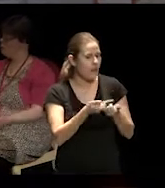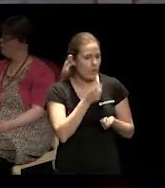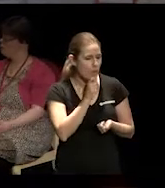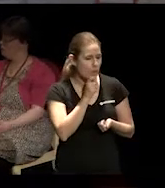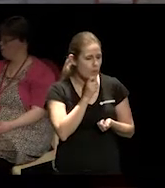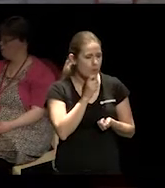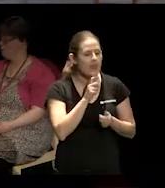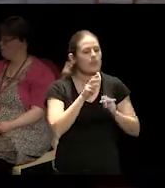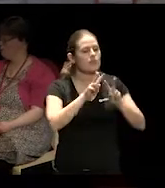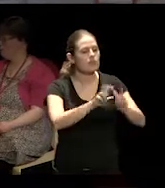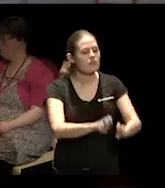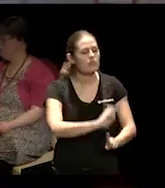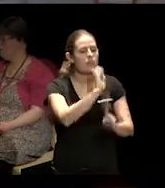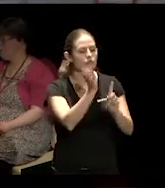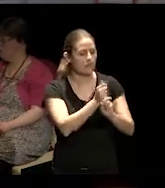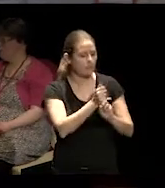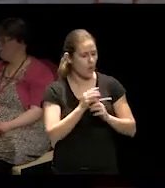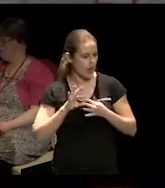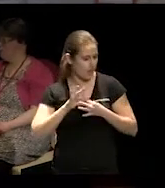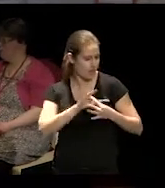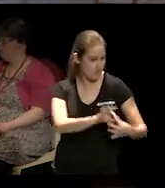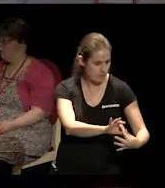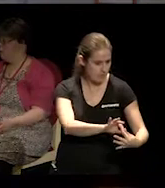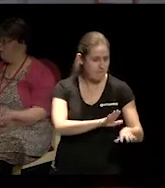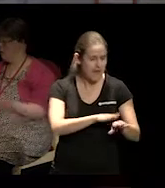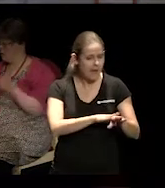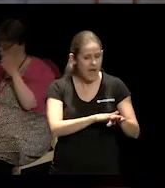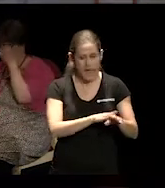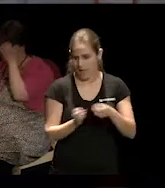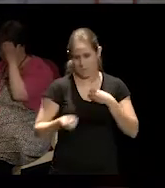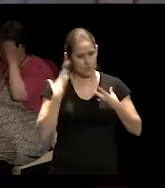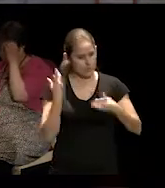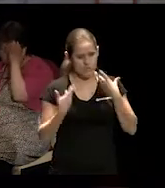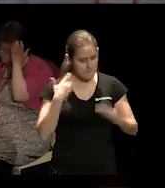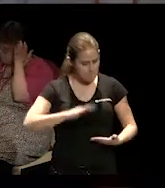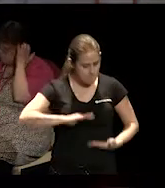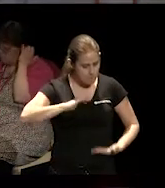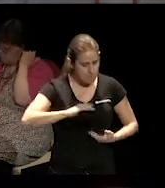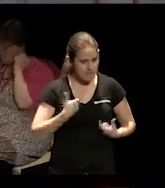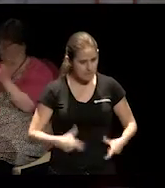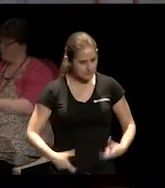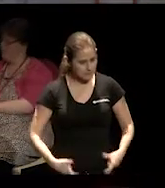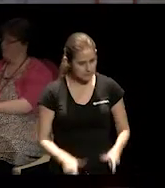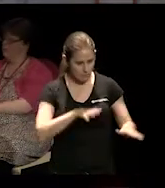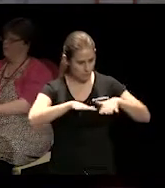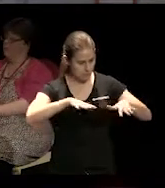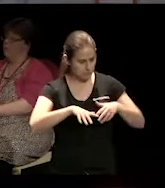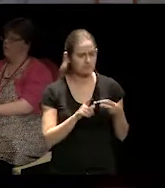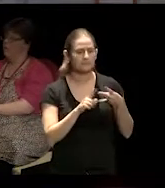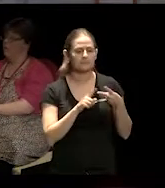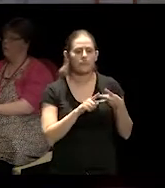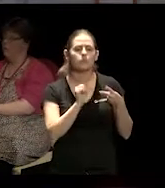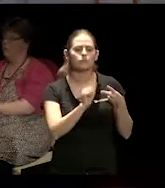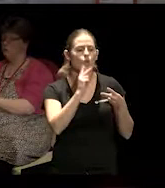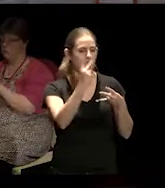descubrimiento guiado del funcionamiento del cuerpo, centros pulsores, etcétera, etcétera, etcétera. Punto número dos, la progresión y el